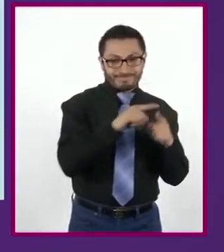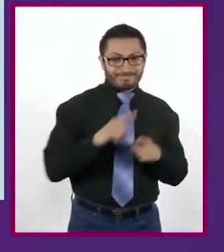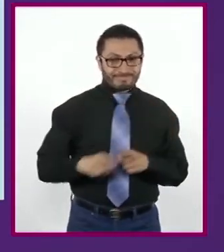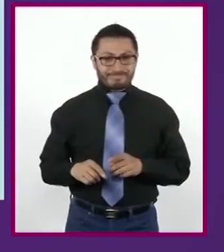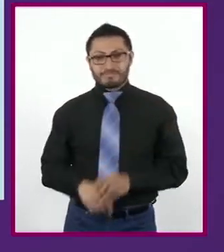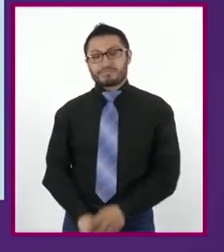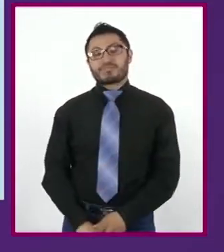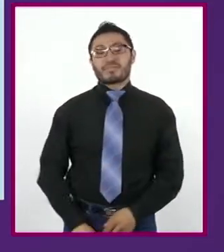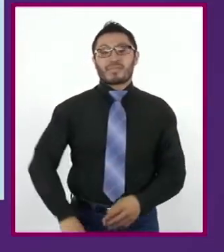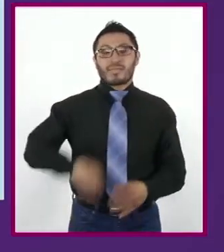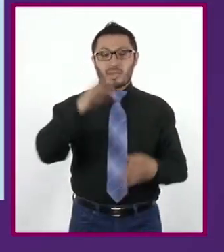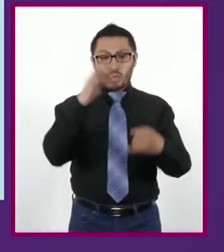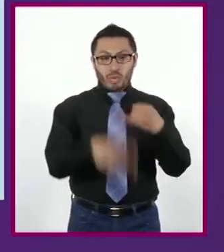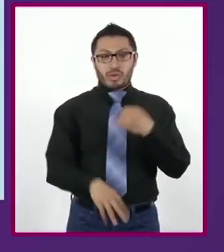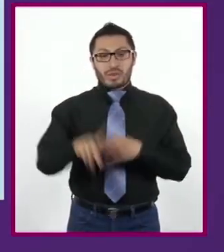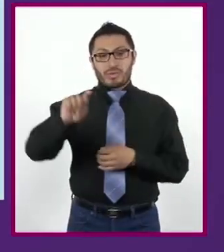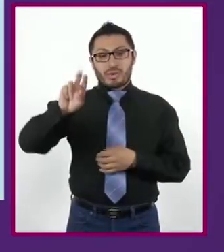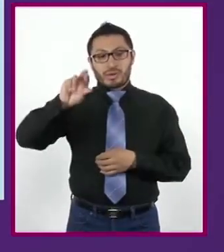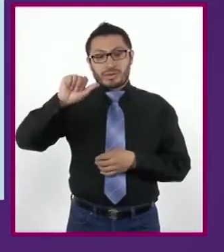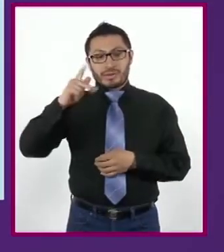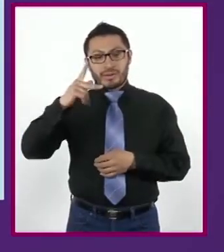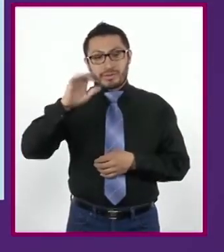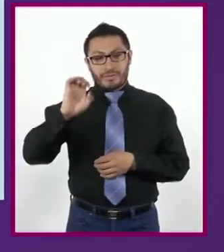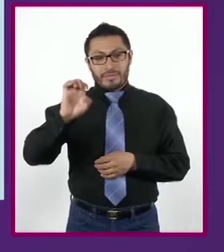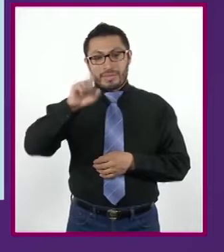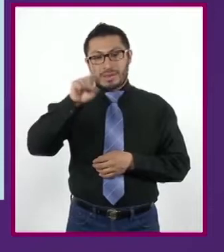Y los trapezoides.